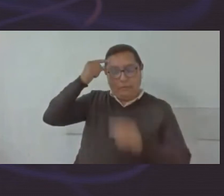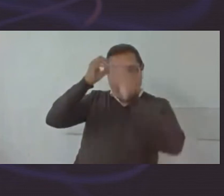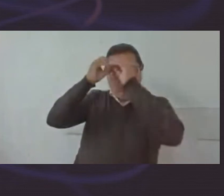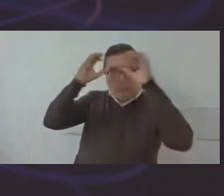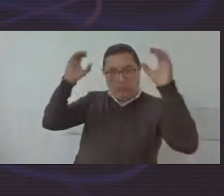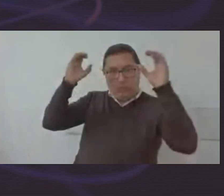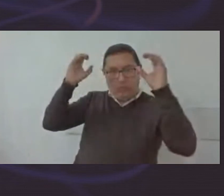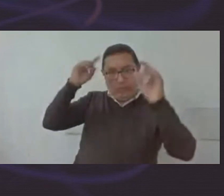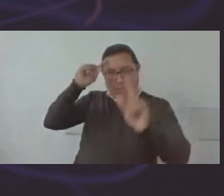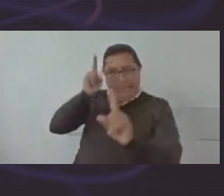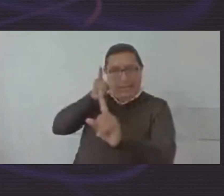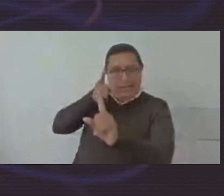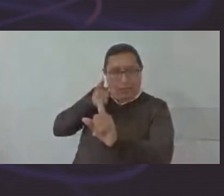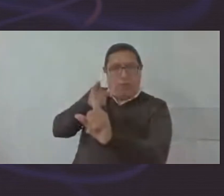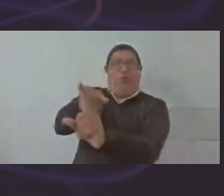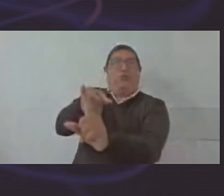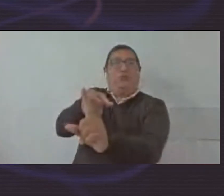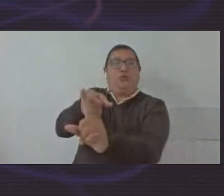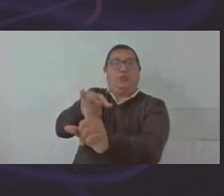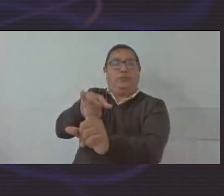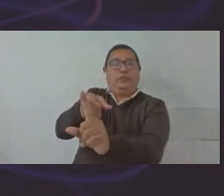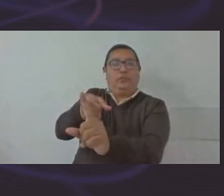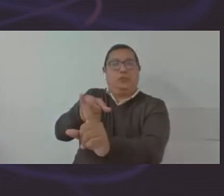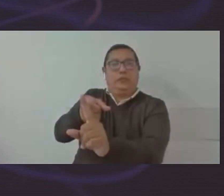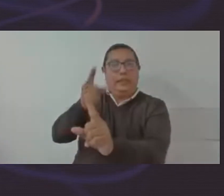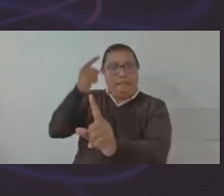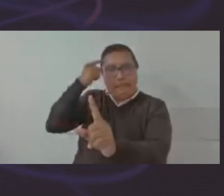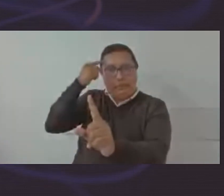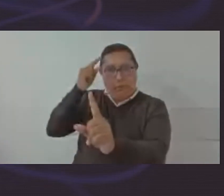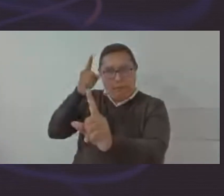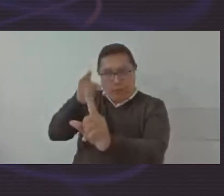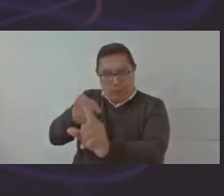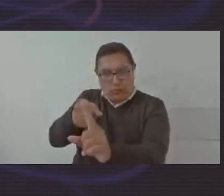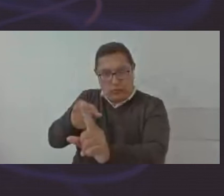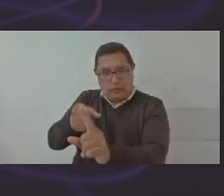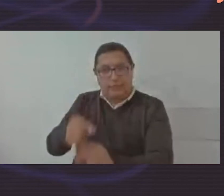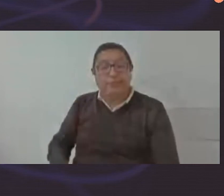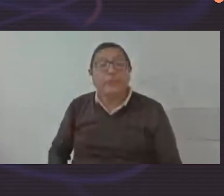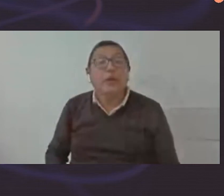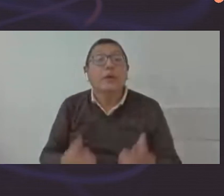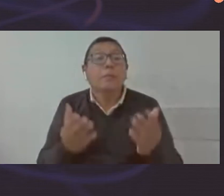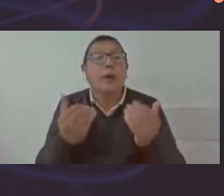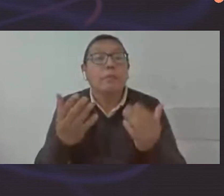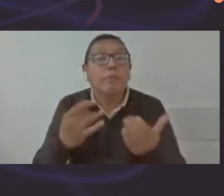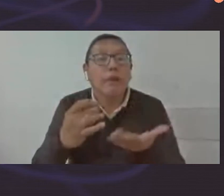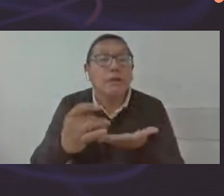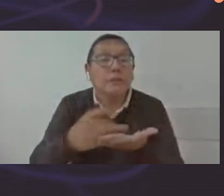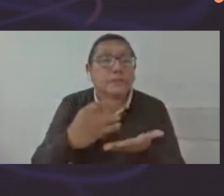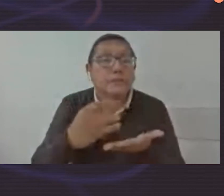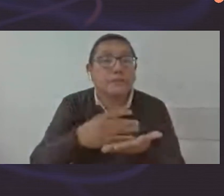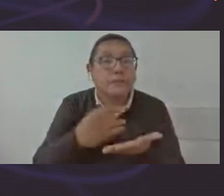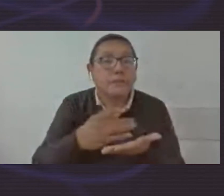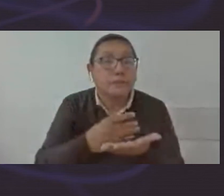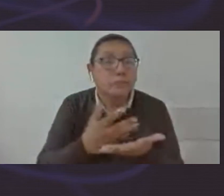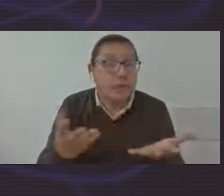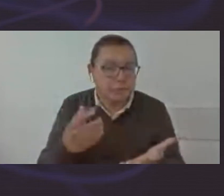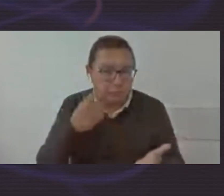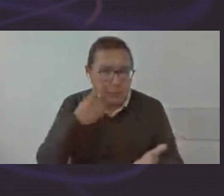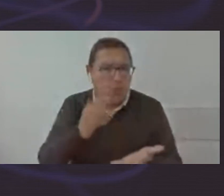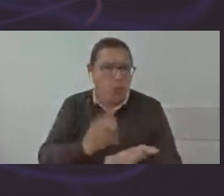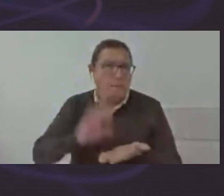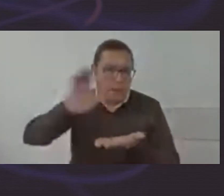en acción. Sigan comentando en el chat qué pasó con su ejercicio y vamos a seguir poniendo aquí los comentarios de qué